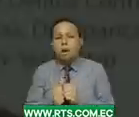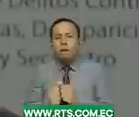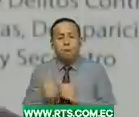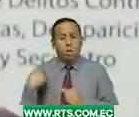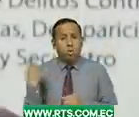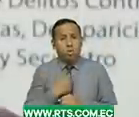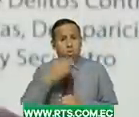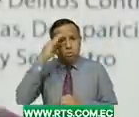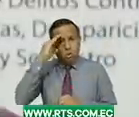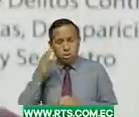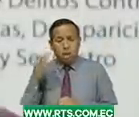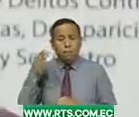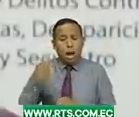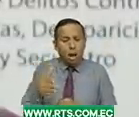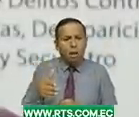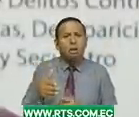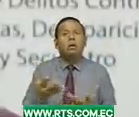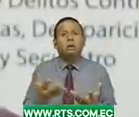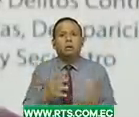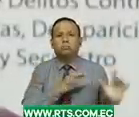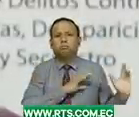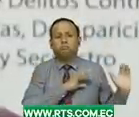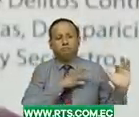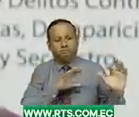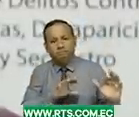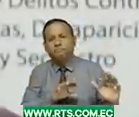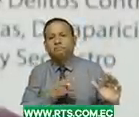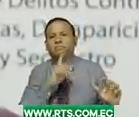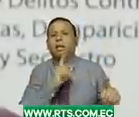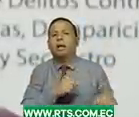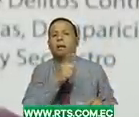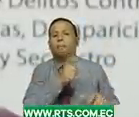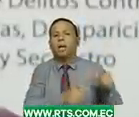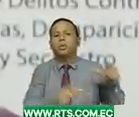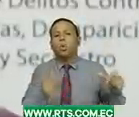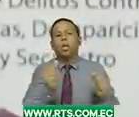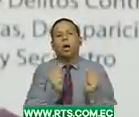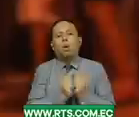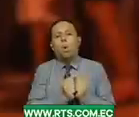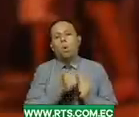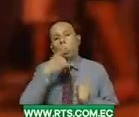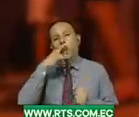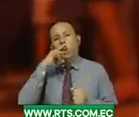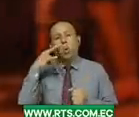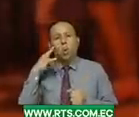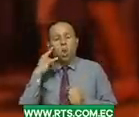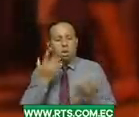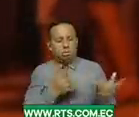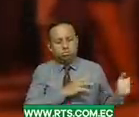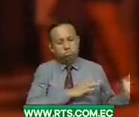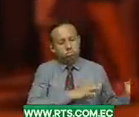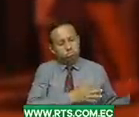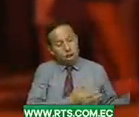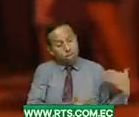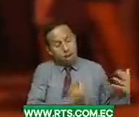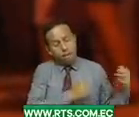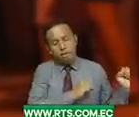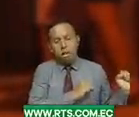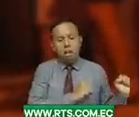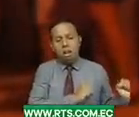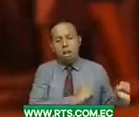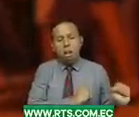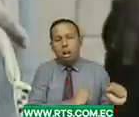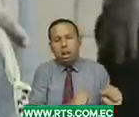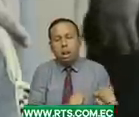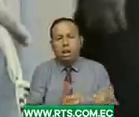lugar, observamos lo que usted nos manifiesta. Nosotros encaminamos siempre a la ciudadanía que no, bueno, a los niños, a los jóvenes, no se queden en el